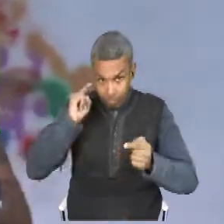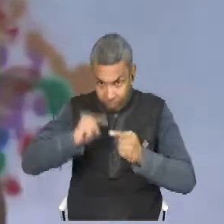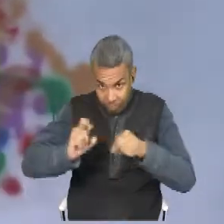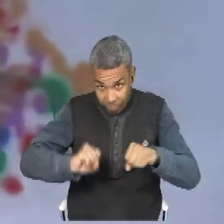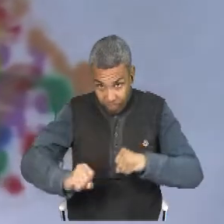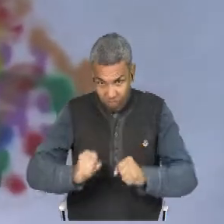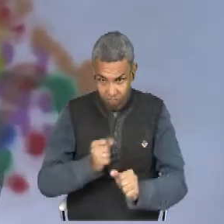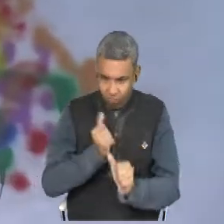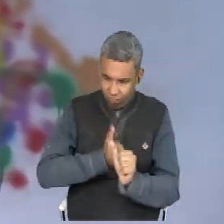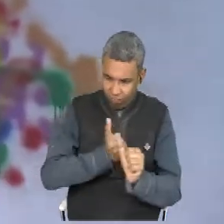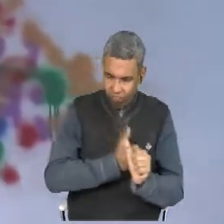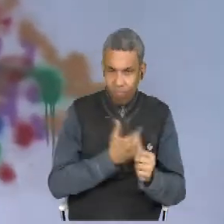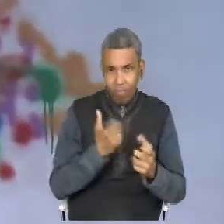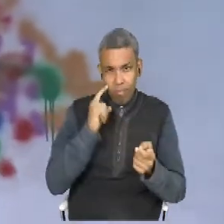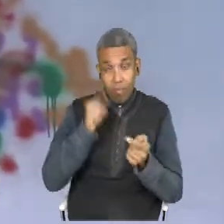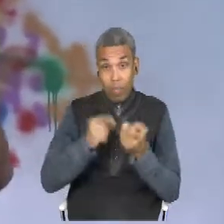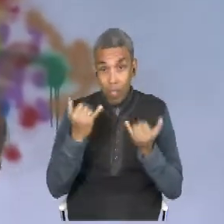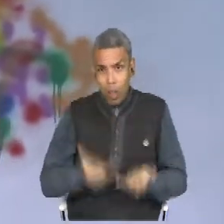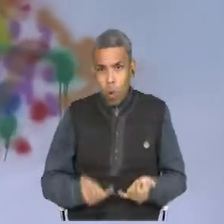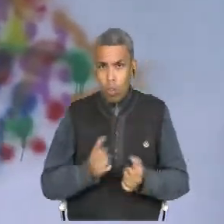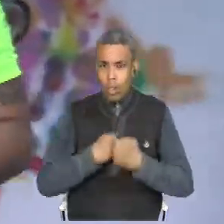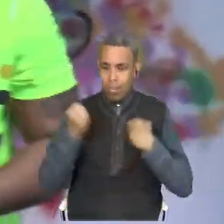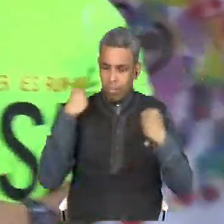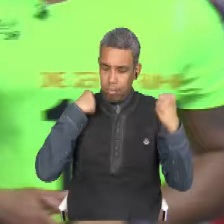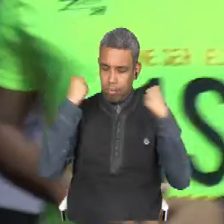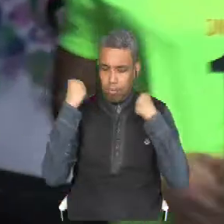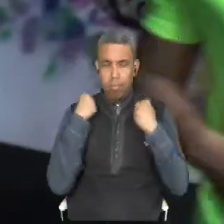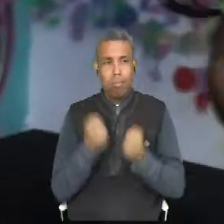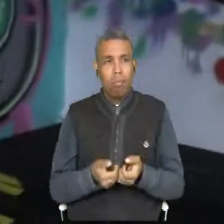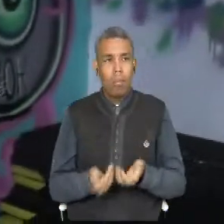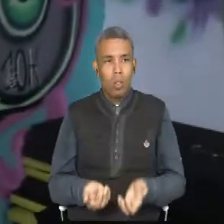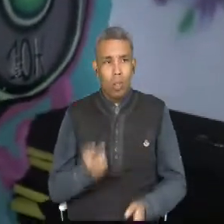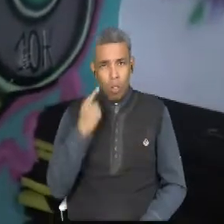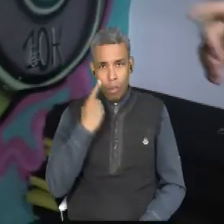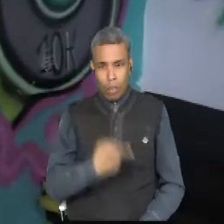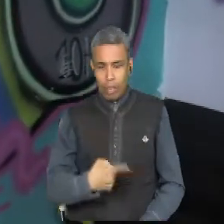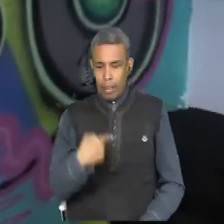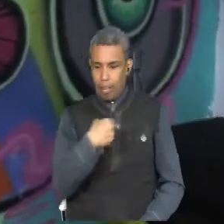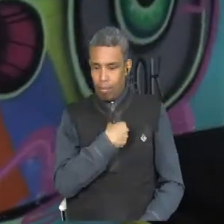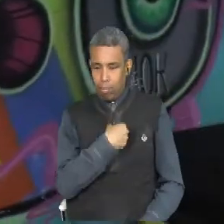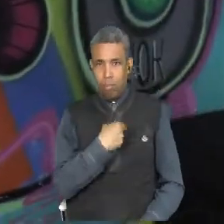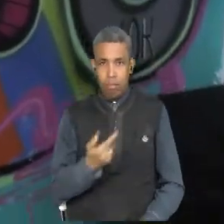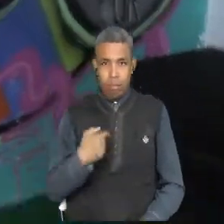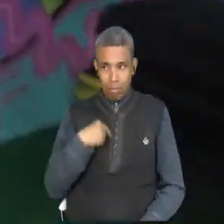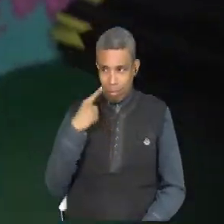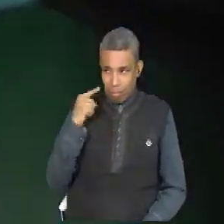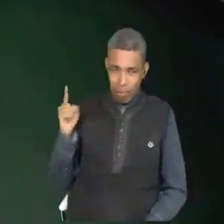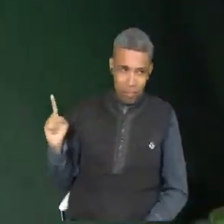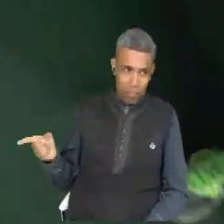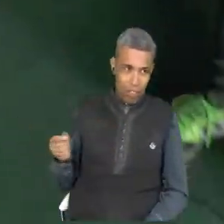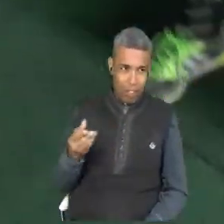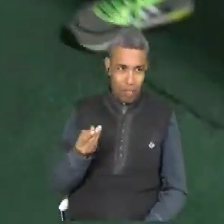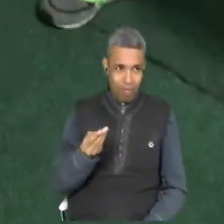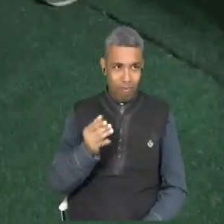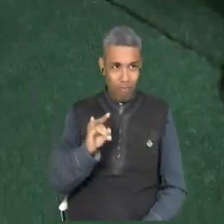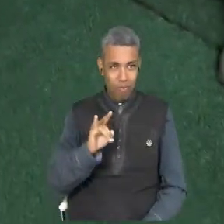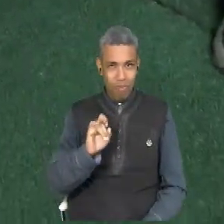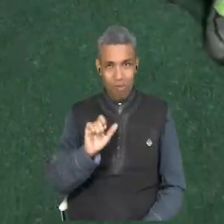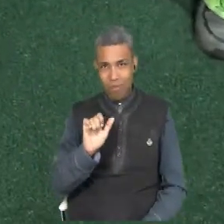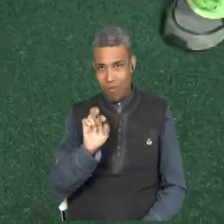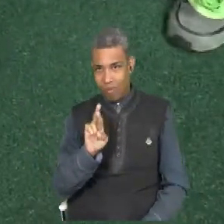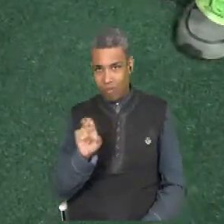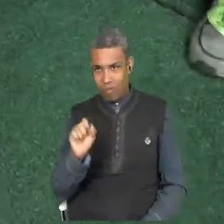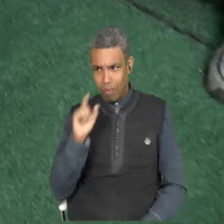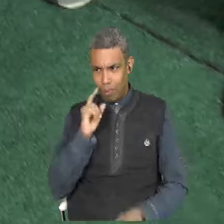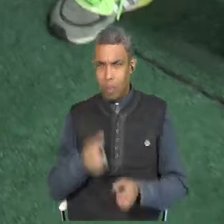Bueno, para hoy les tenemos una rutina de entrenamiento cardiovascular y de quema de grasa. Estamos aquí con Kiara de la OSA, que ella les va a mostrar